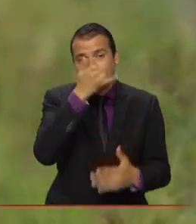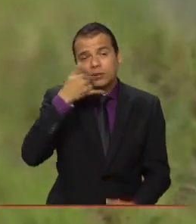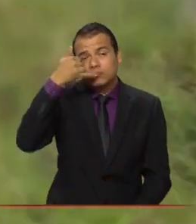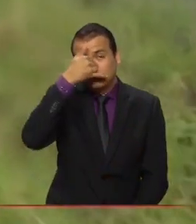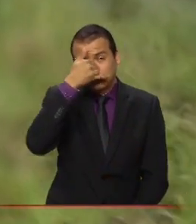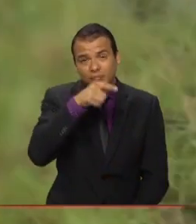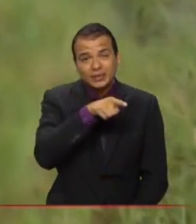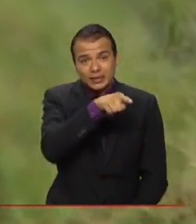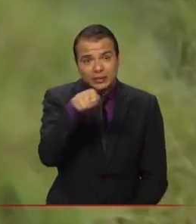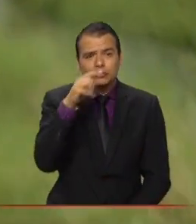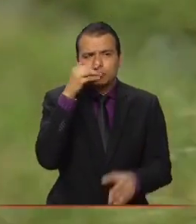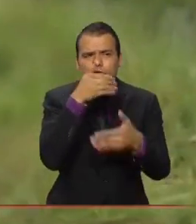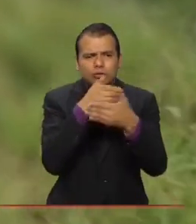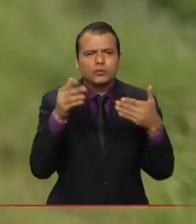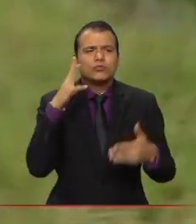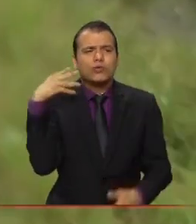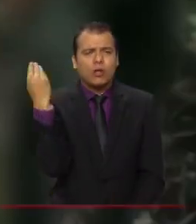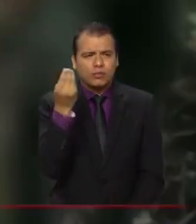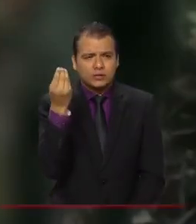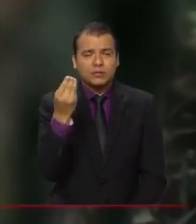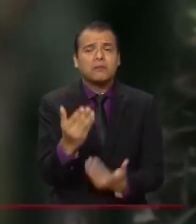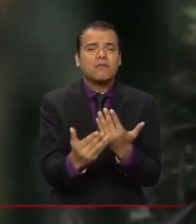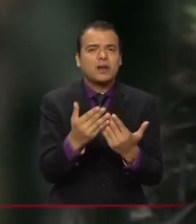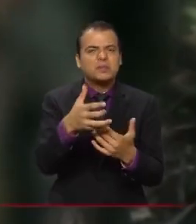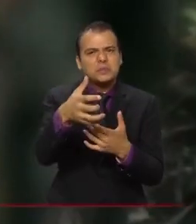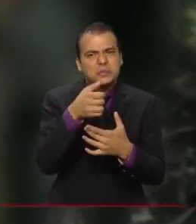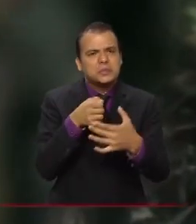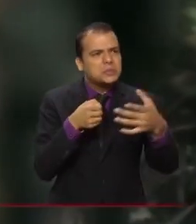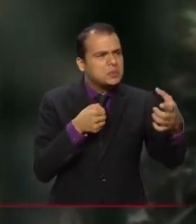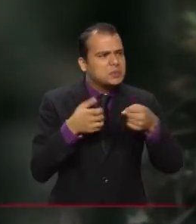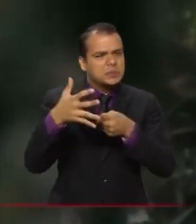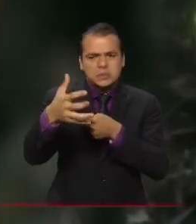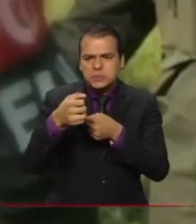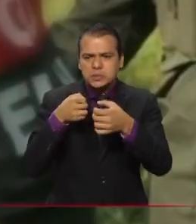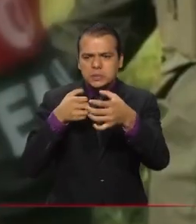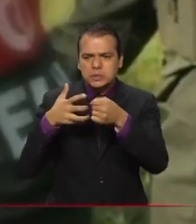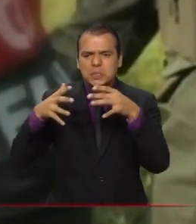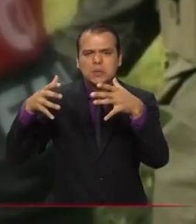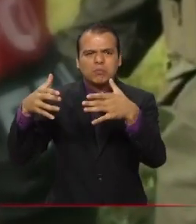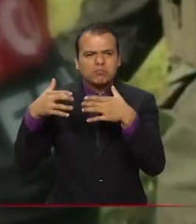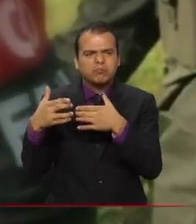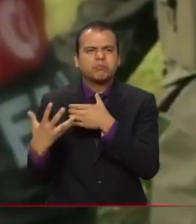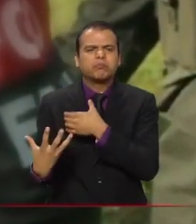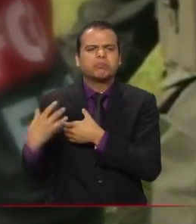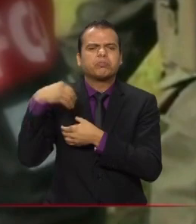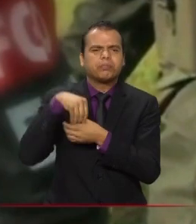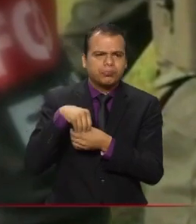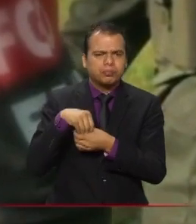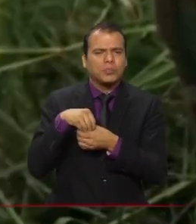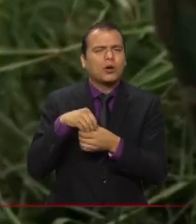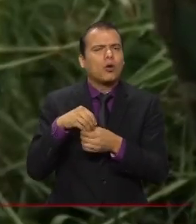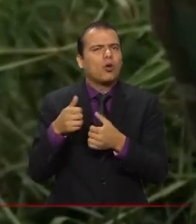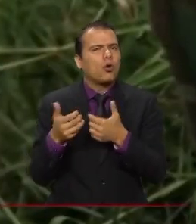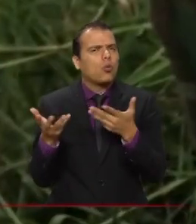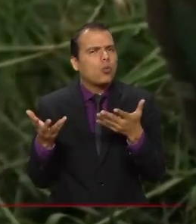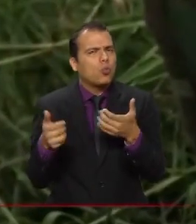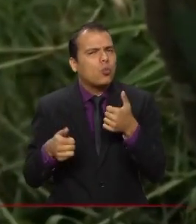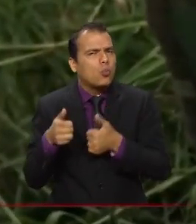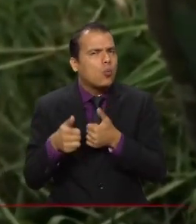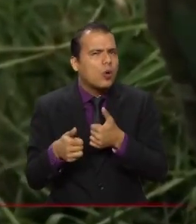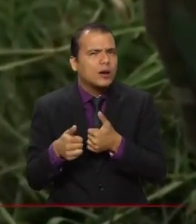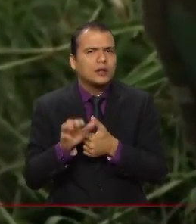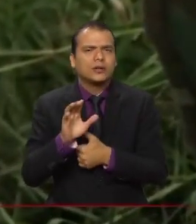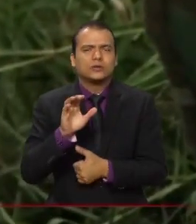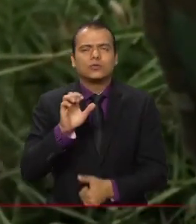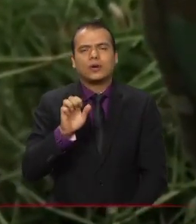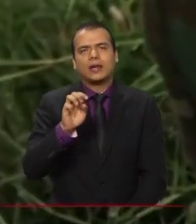riesgo grave de ser utilizados y vinculados en contra a filas del Estado Mayor Central de las disidencias de las